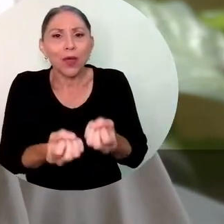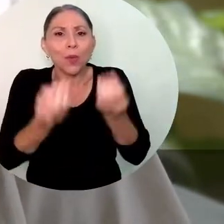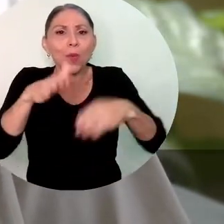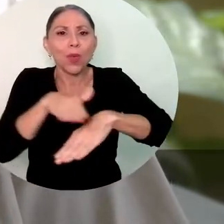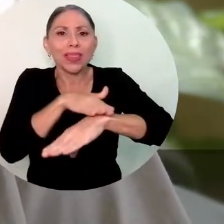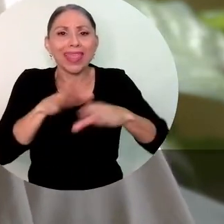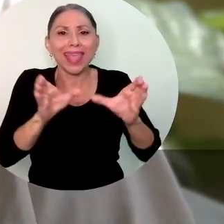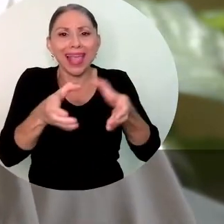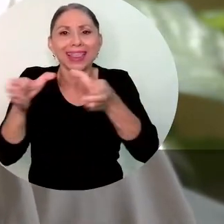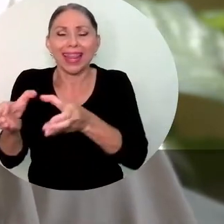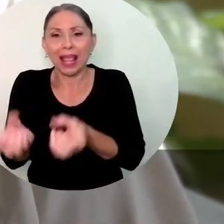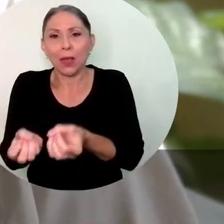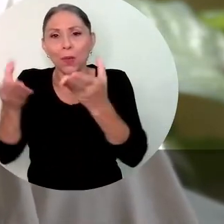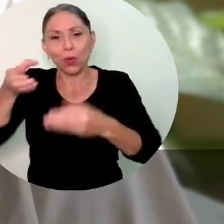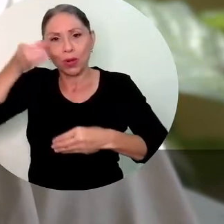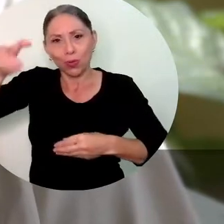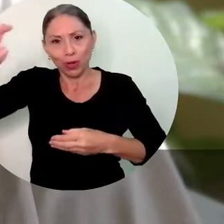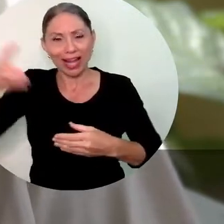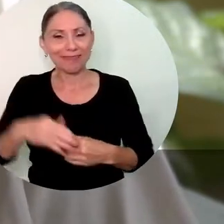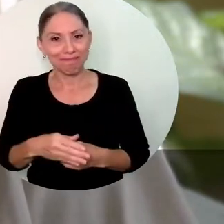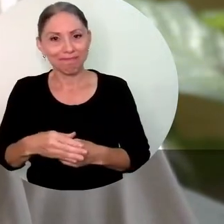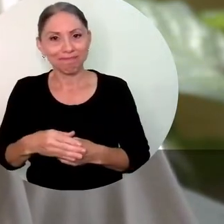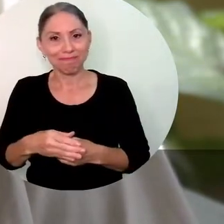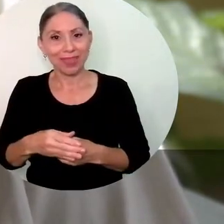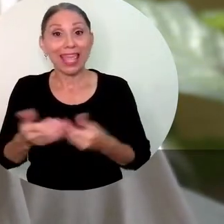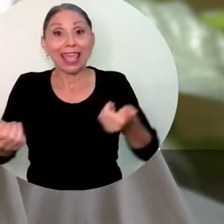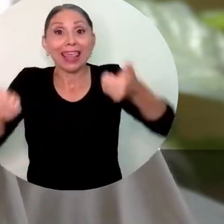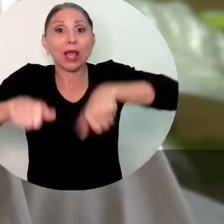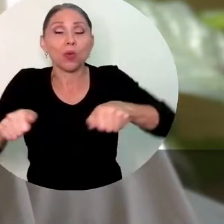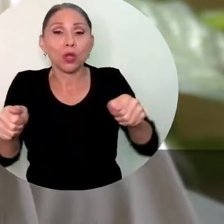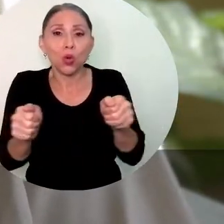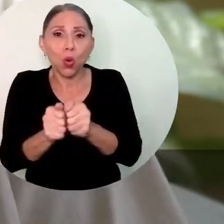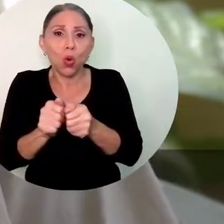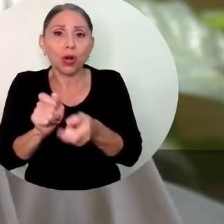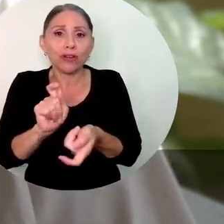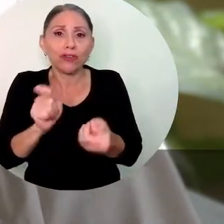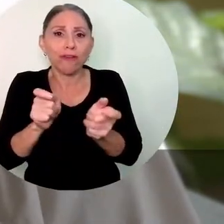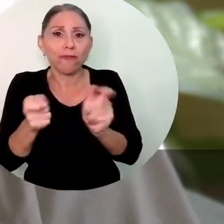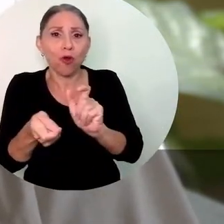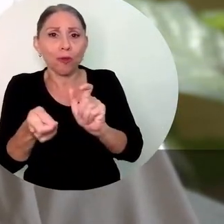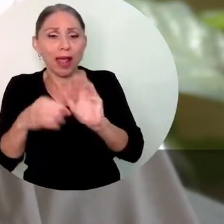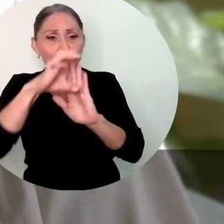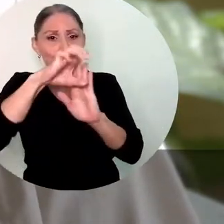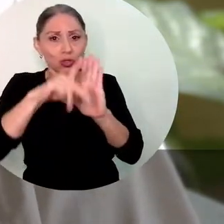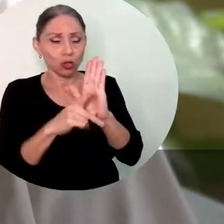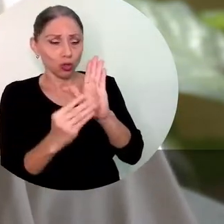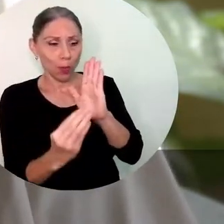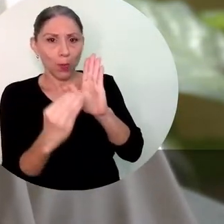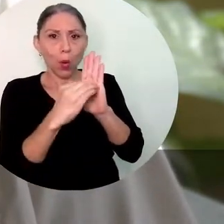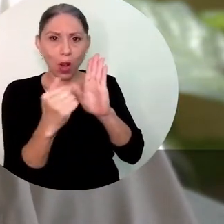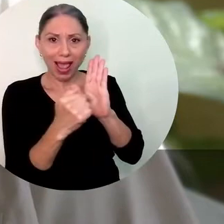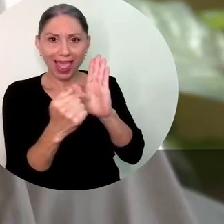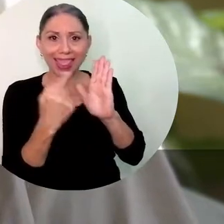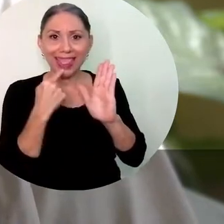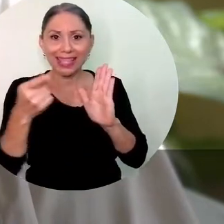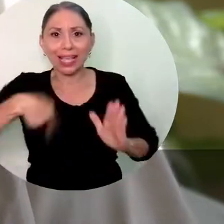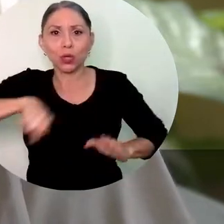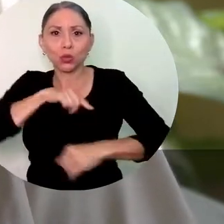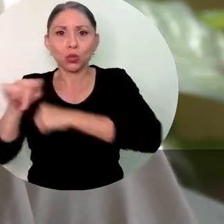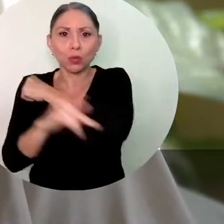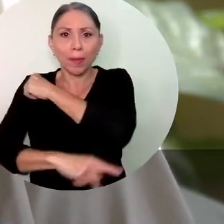sociedad multiétnica y pluricultural que, según la reforma de nuestra Constitución,